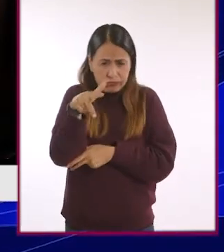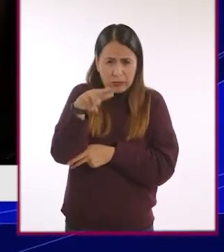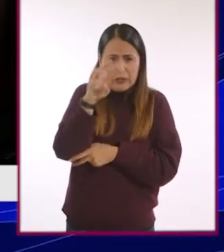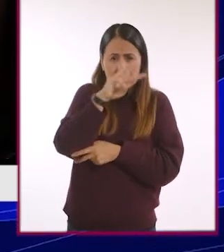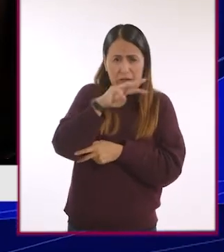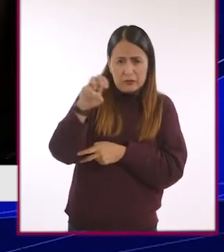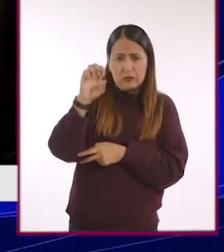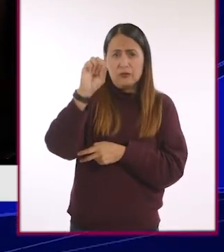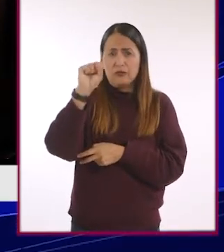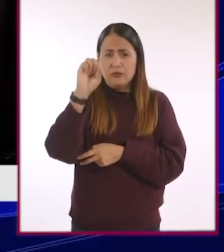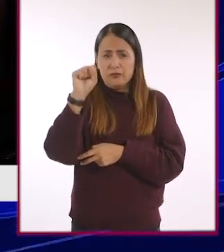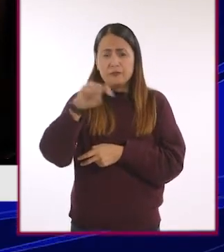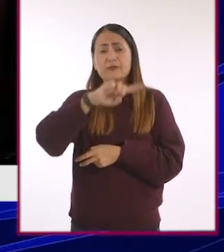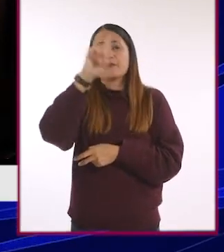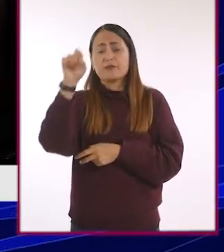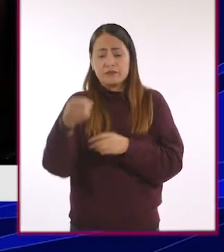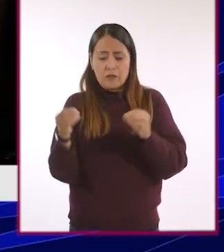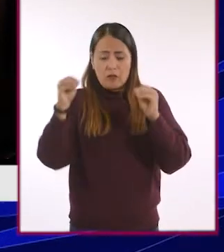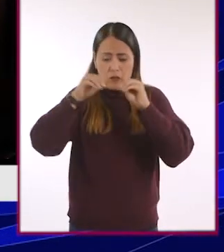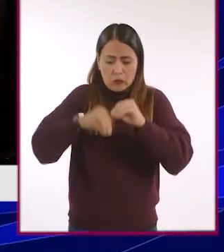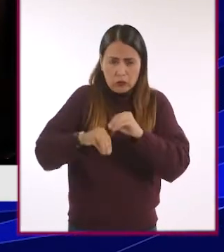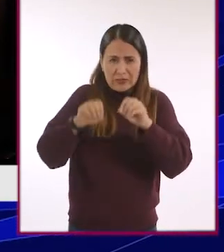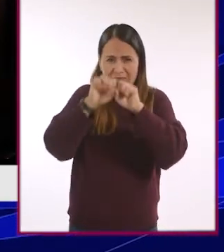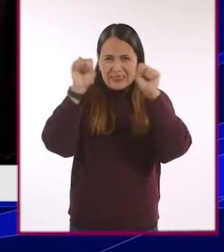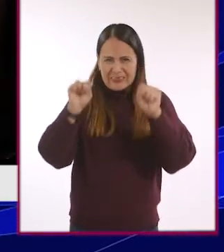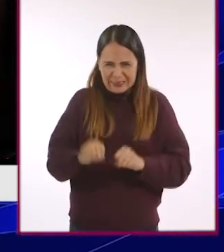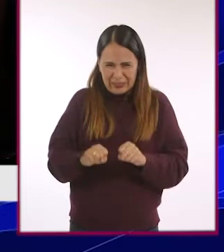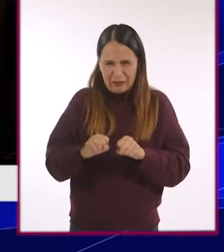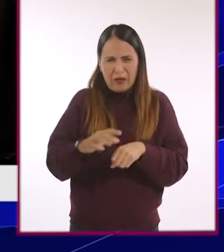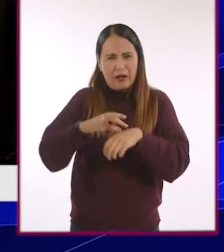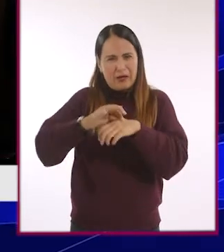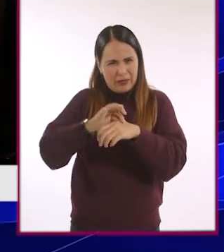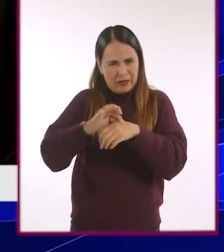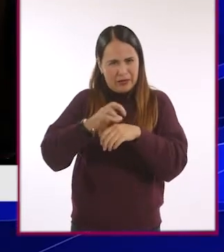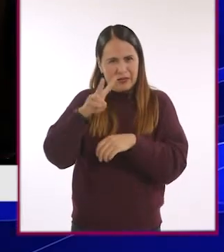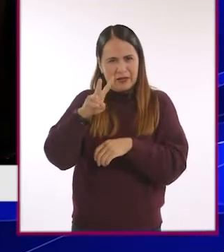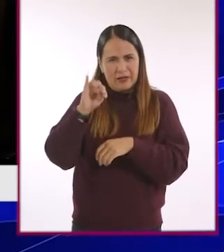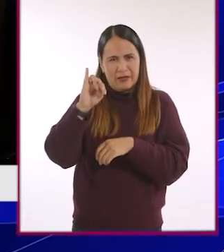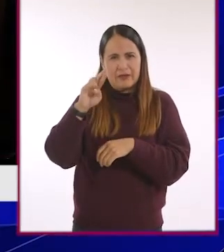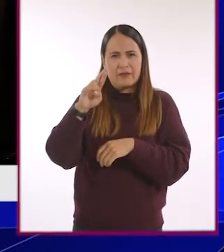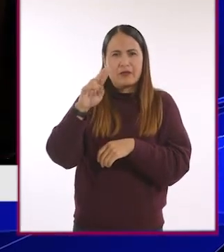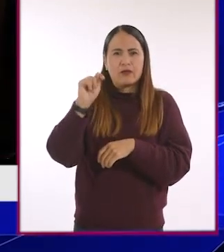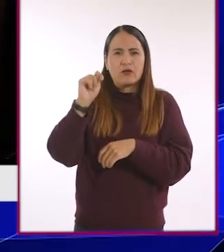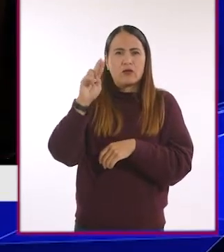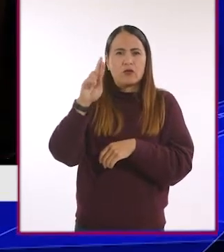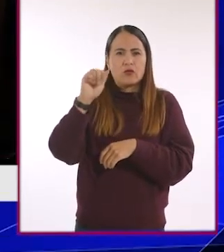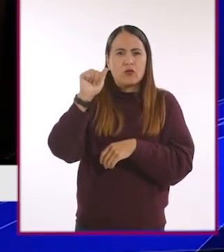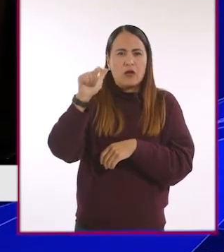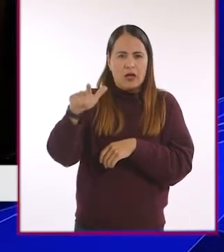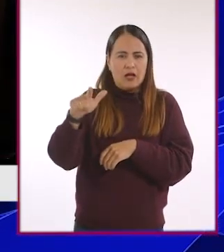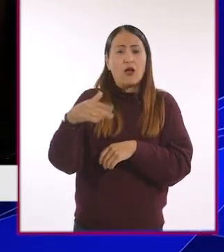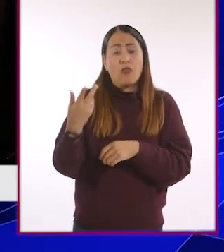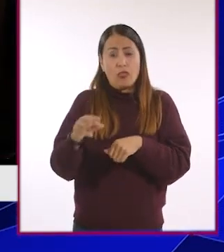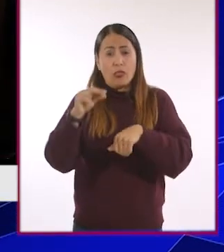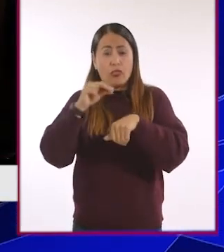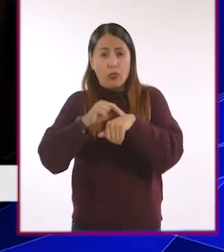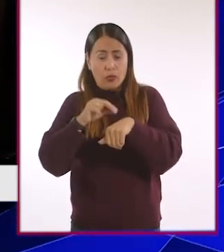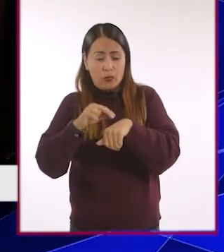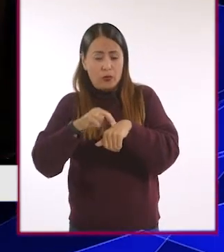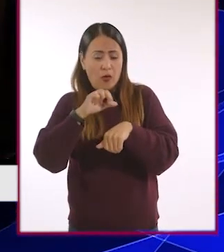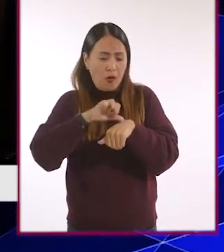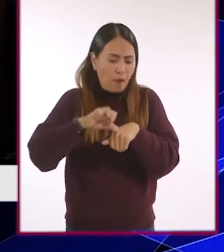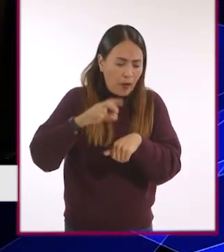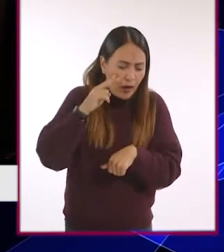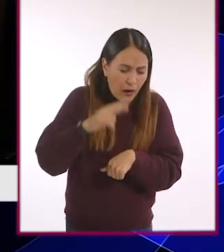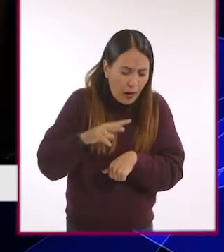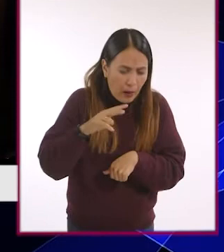lo metimos en un sistema de realidad virtual y un doctor o un pasante podía ir y acercarse a la